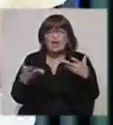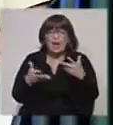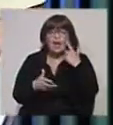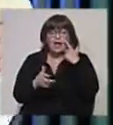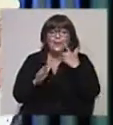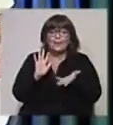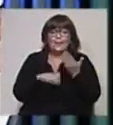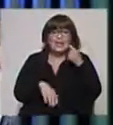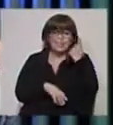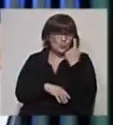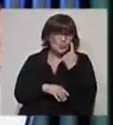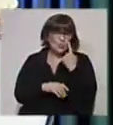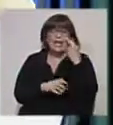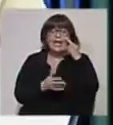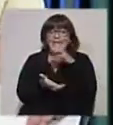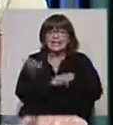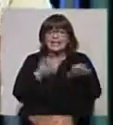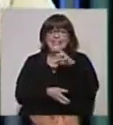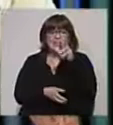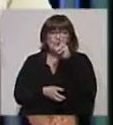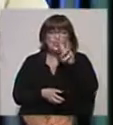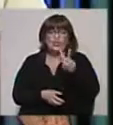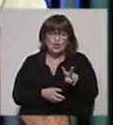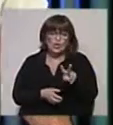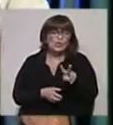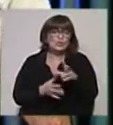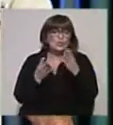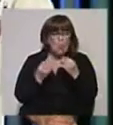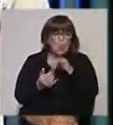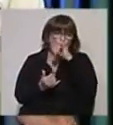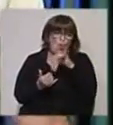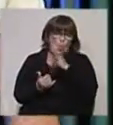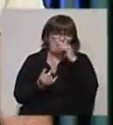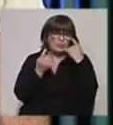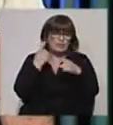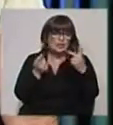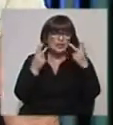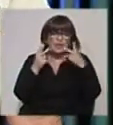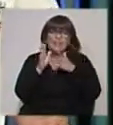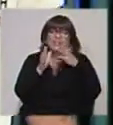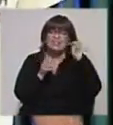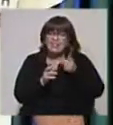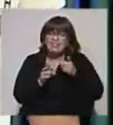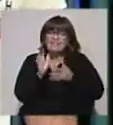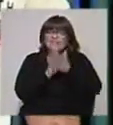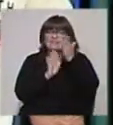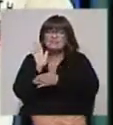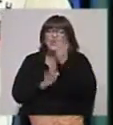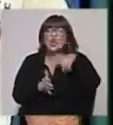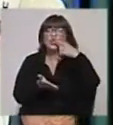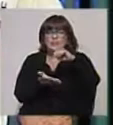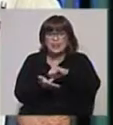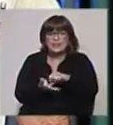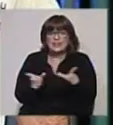¿no? La crisis del 2002 dejó un tendal de historias, ¿no? Sobre todo de gente que se tuvo que ir del país y